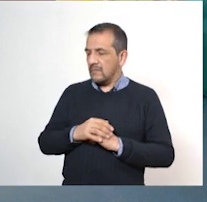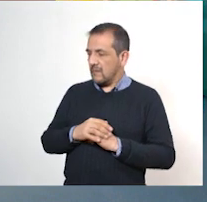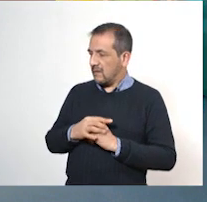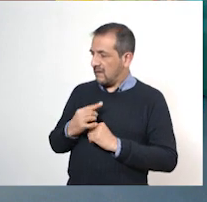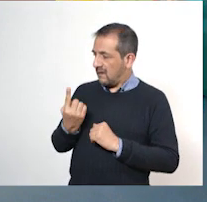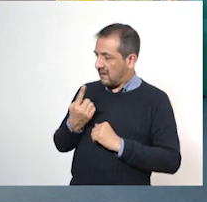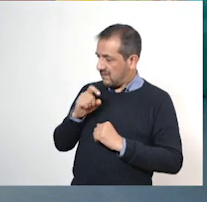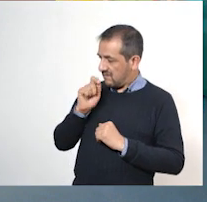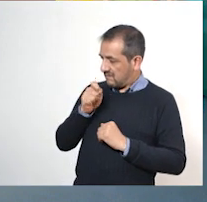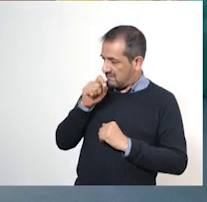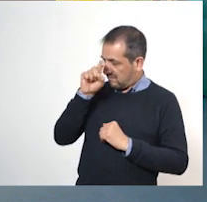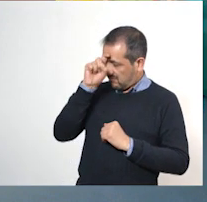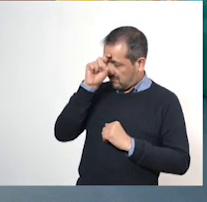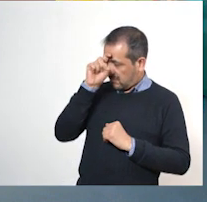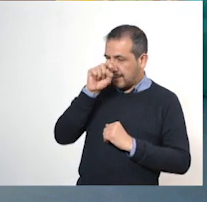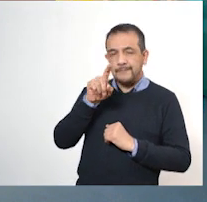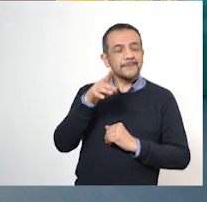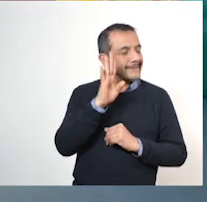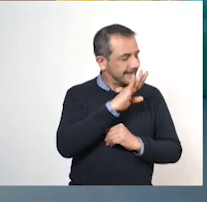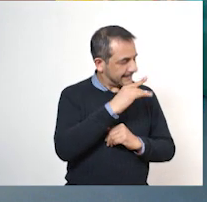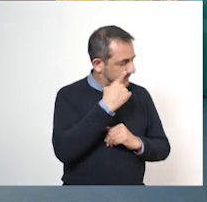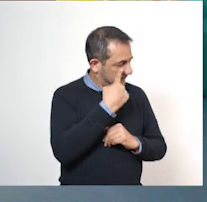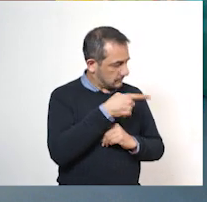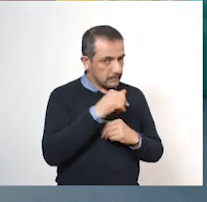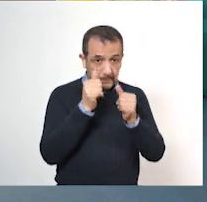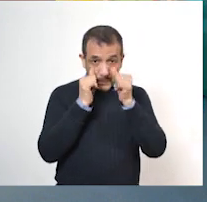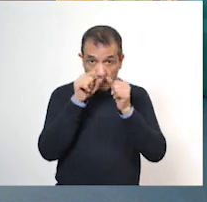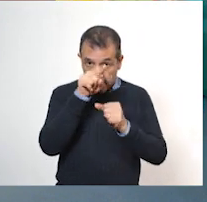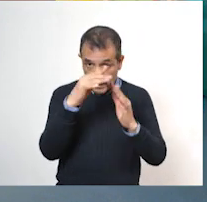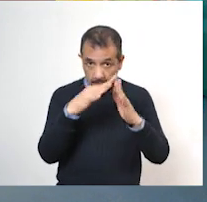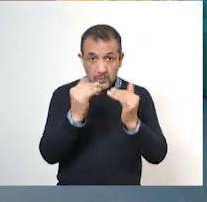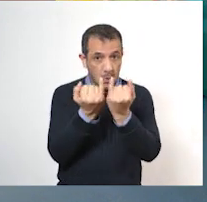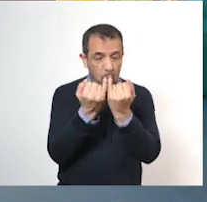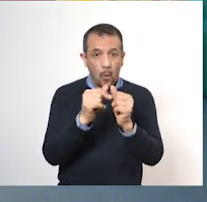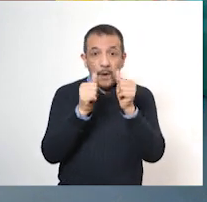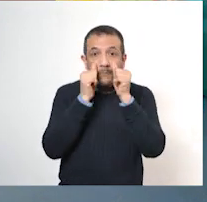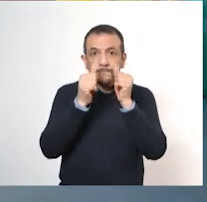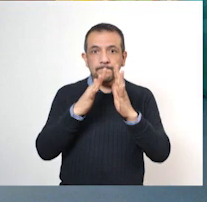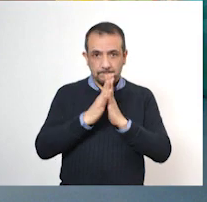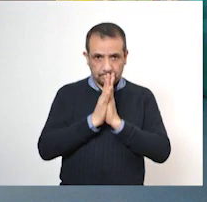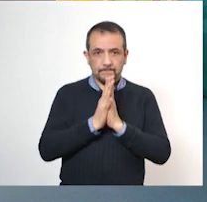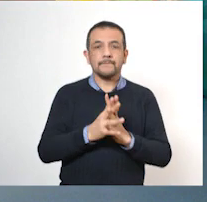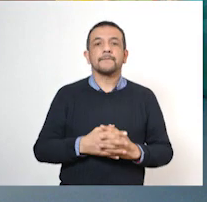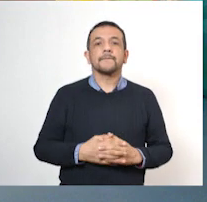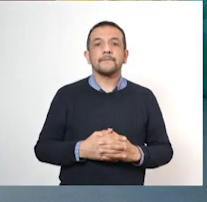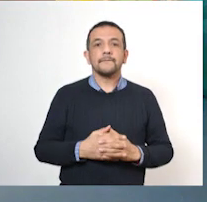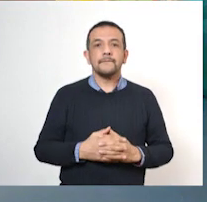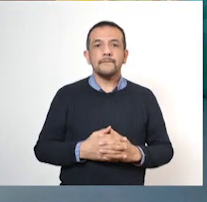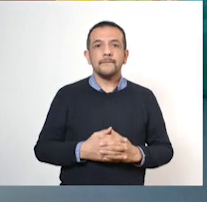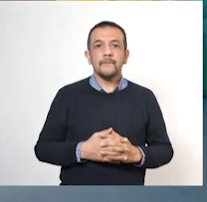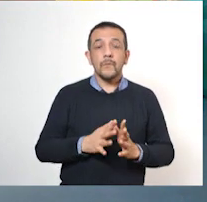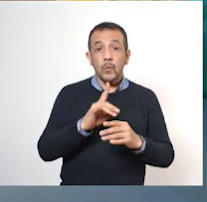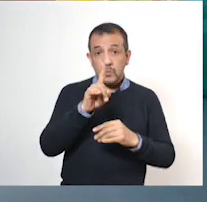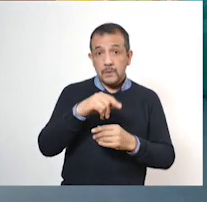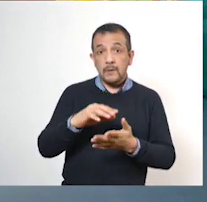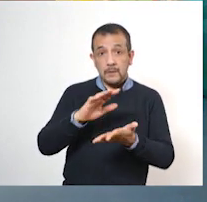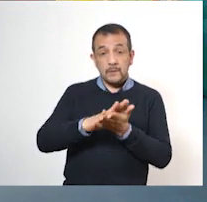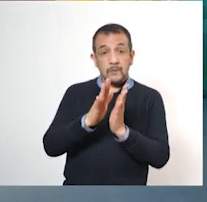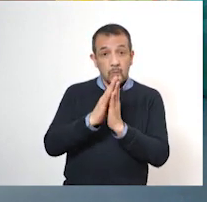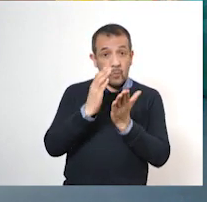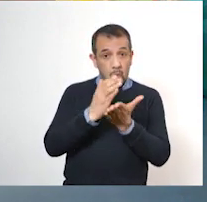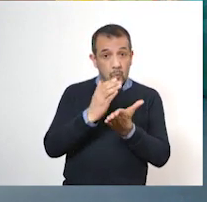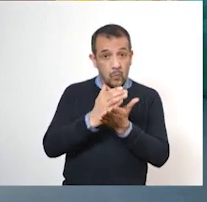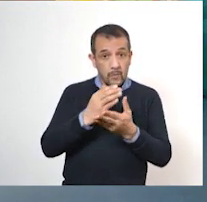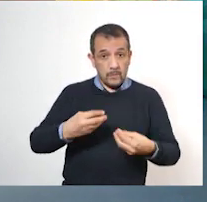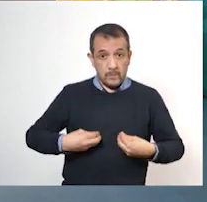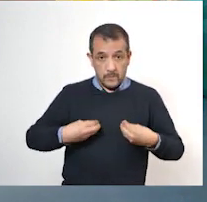¿Y qué es eso? Ponte atento y allá en casa más atentas y atentos que nunca. Tengan a la mano